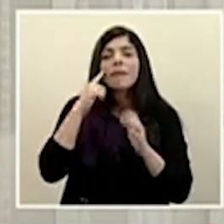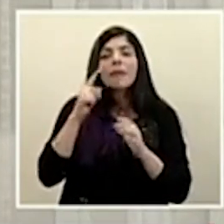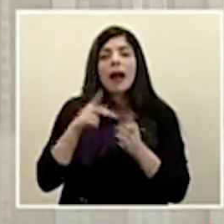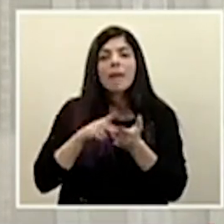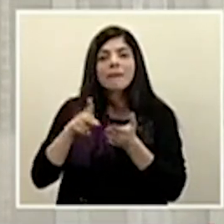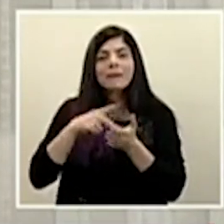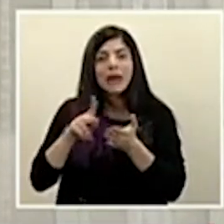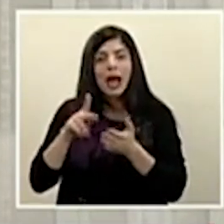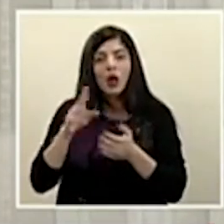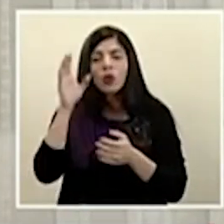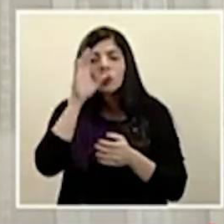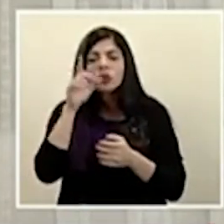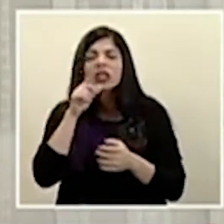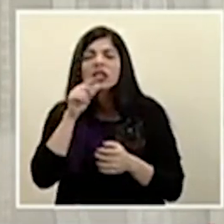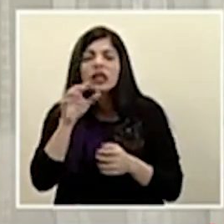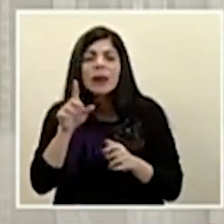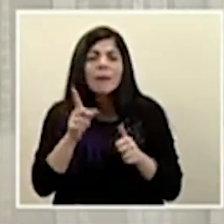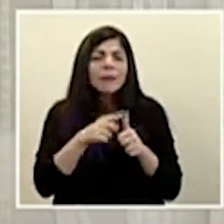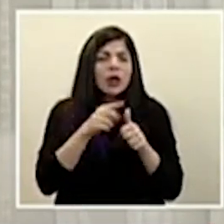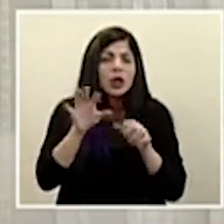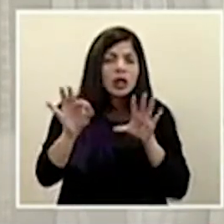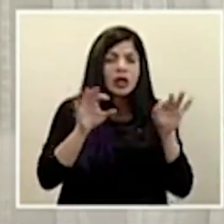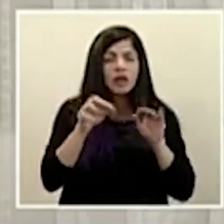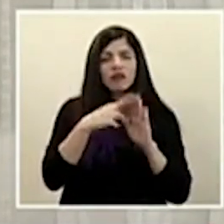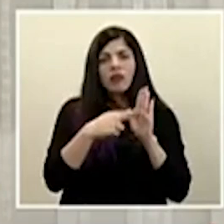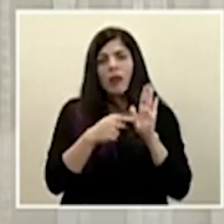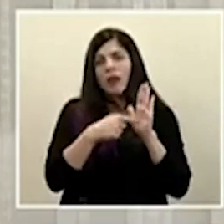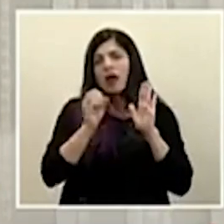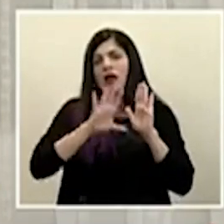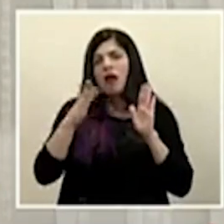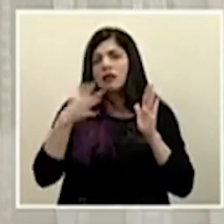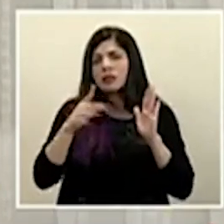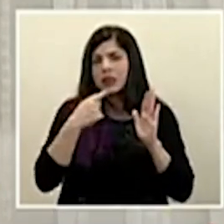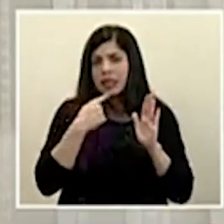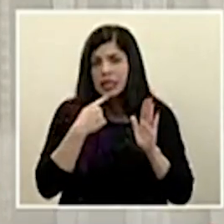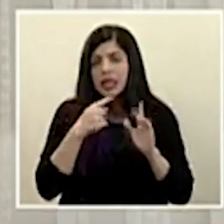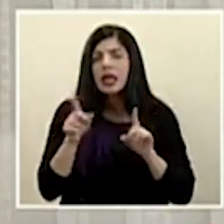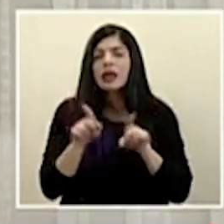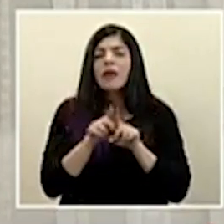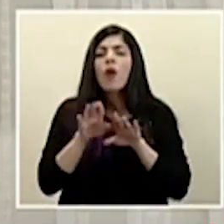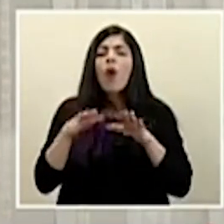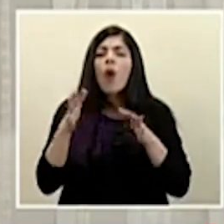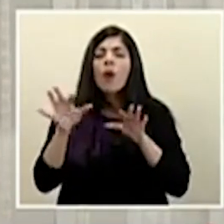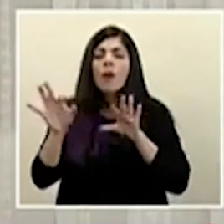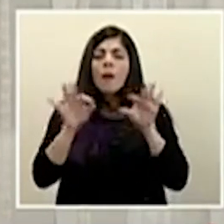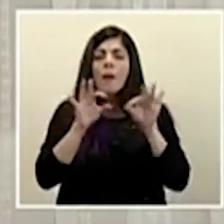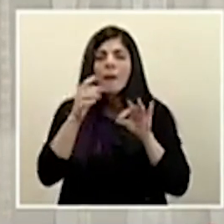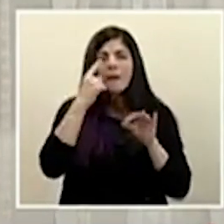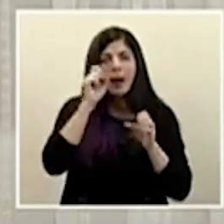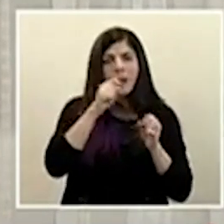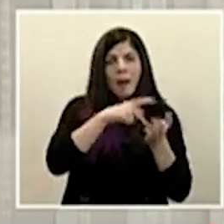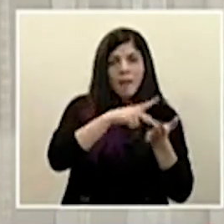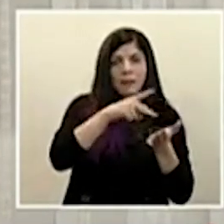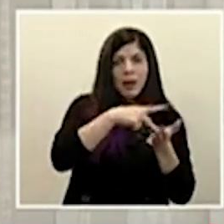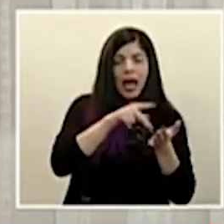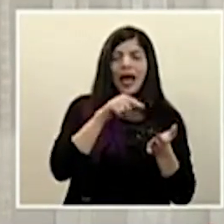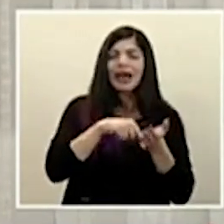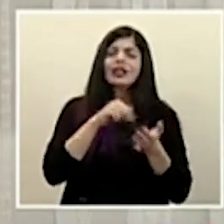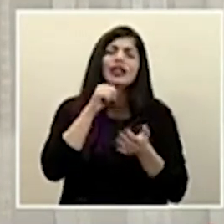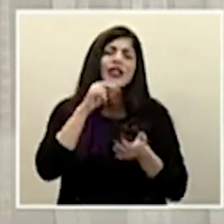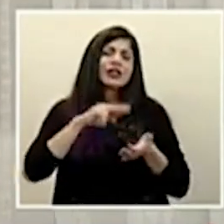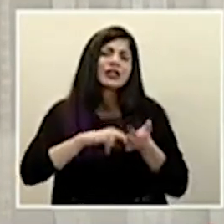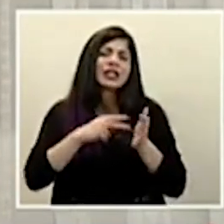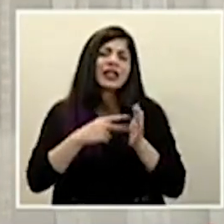pago. Entonces, se han establecido en el reglamento también cuáles son los mecanismos de priorización de pago, sin que esto signifique que es